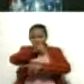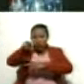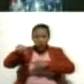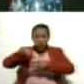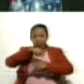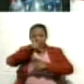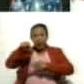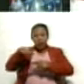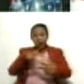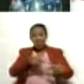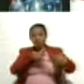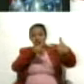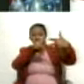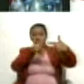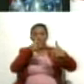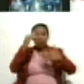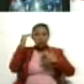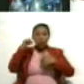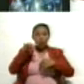un rato en